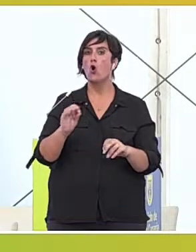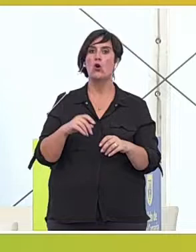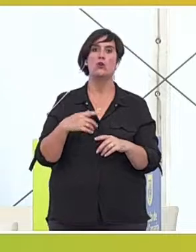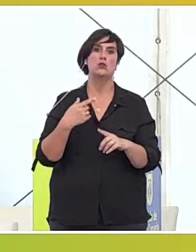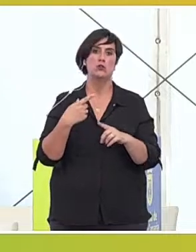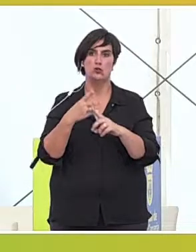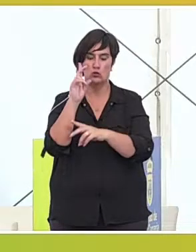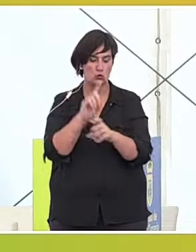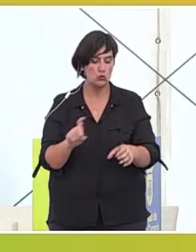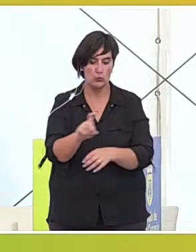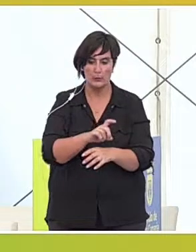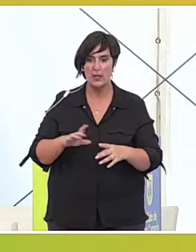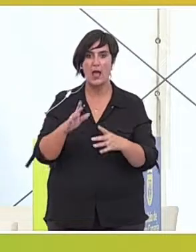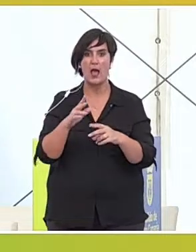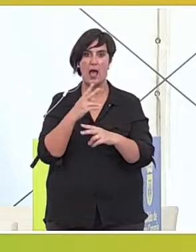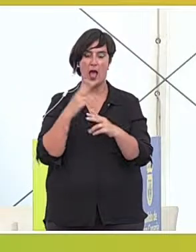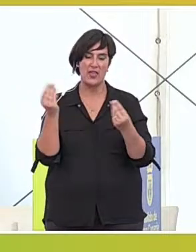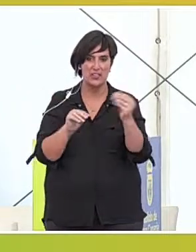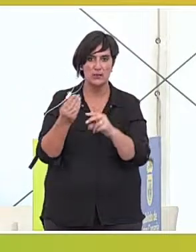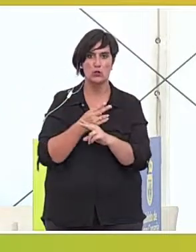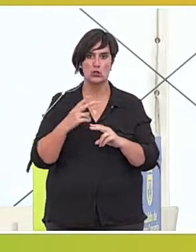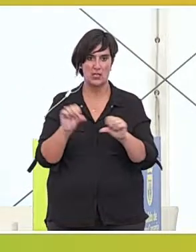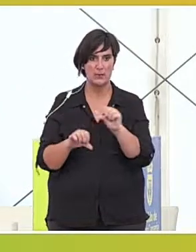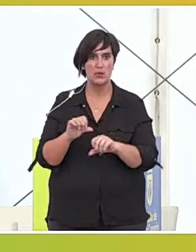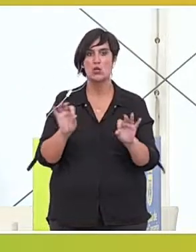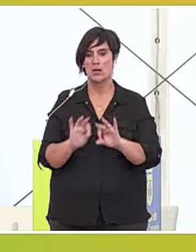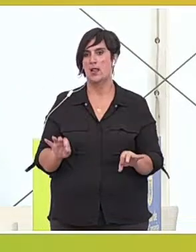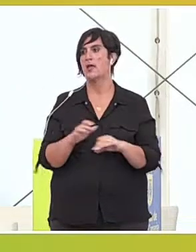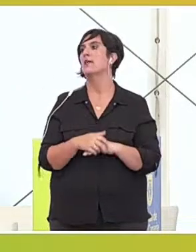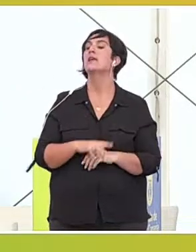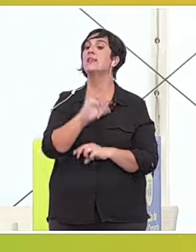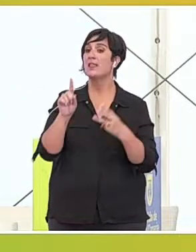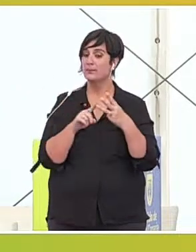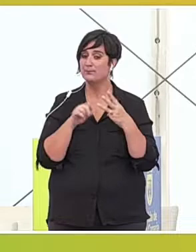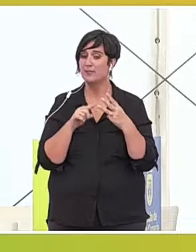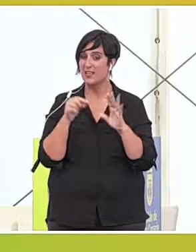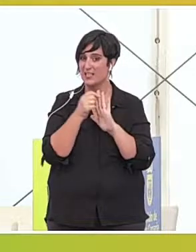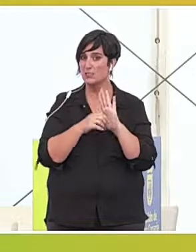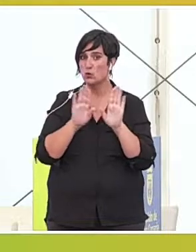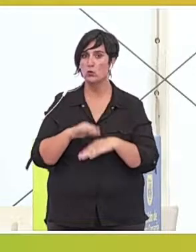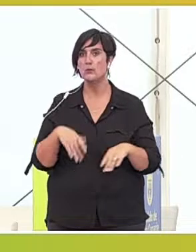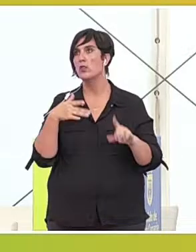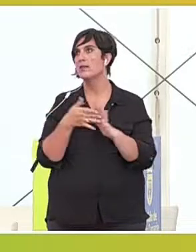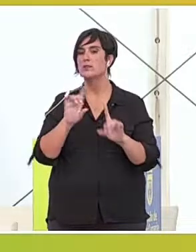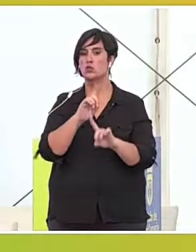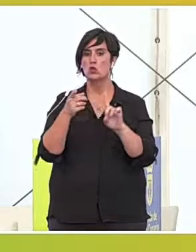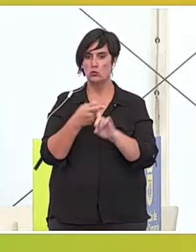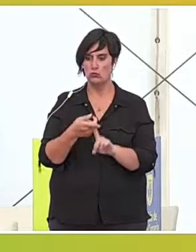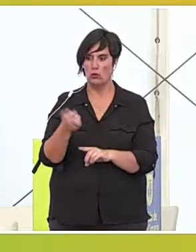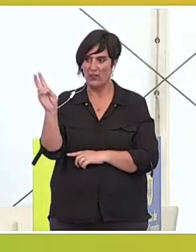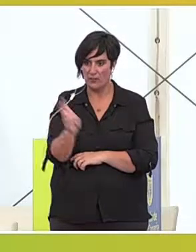Y el tercer requisito funcional sería que sea una solución viable, que sea con unos